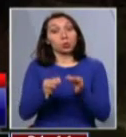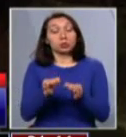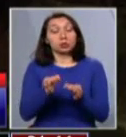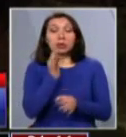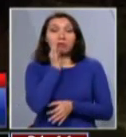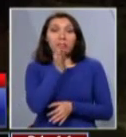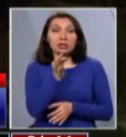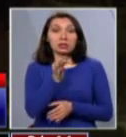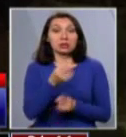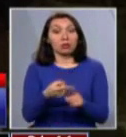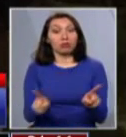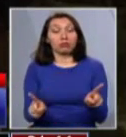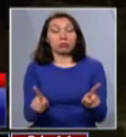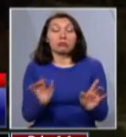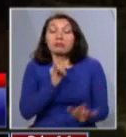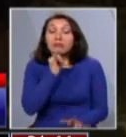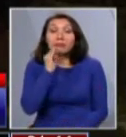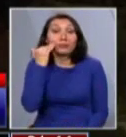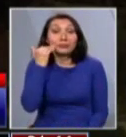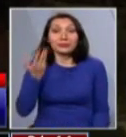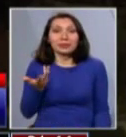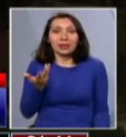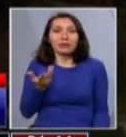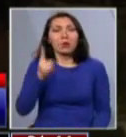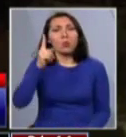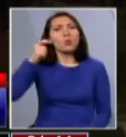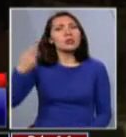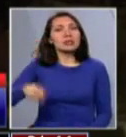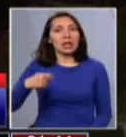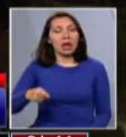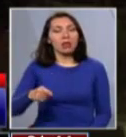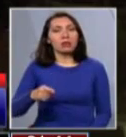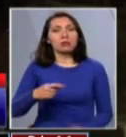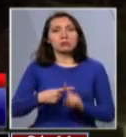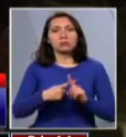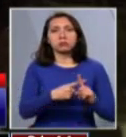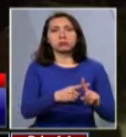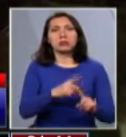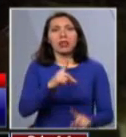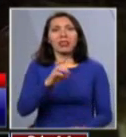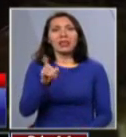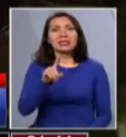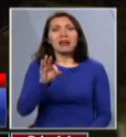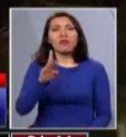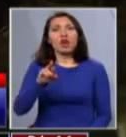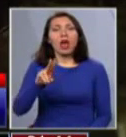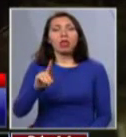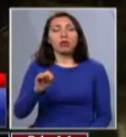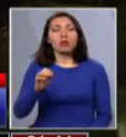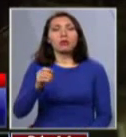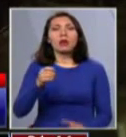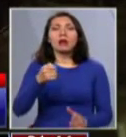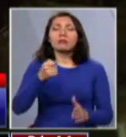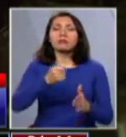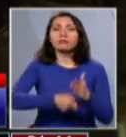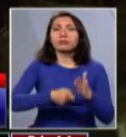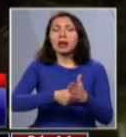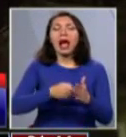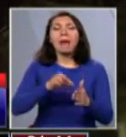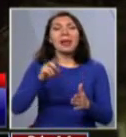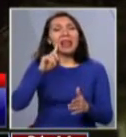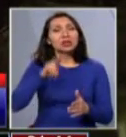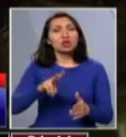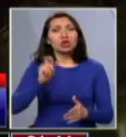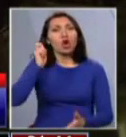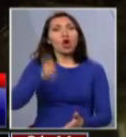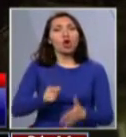dice lo contrario no lo sabemos hay un senador en este momento que ya está desaforado por la corte de apelaciones la corte suprema